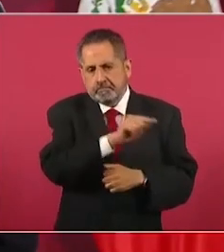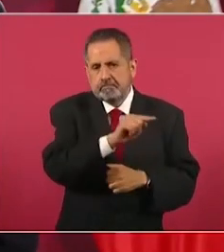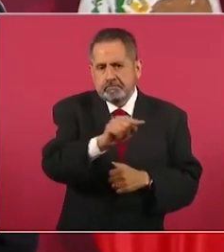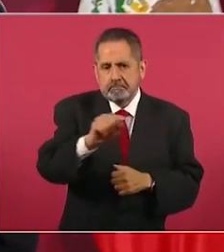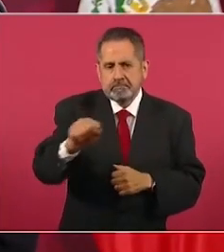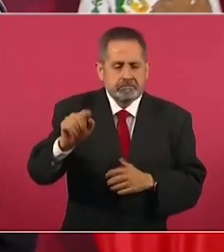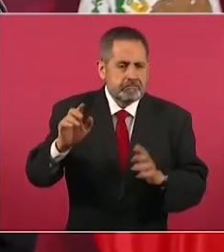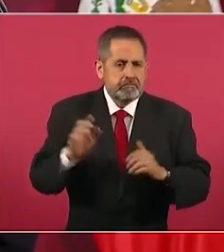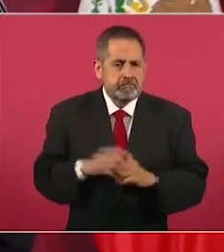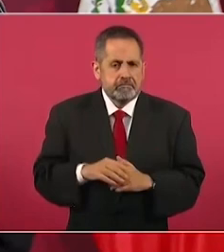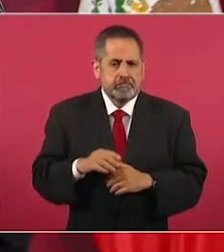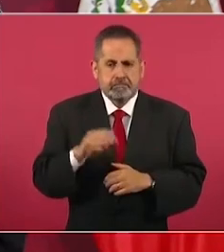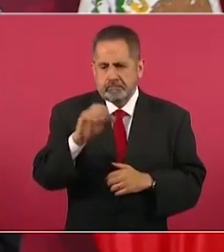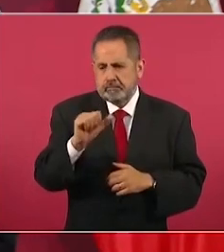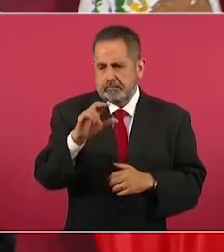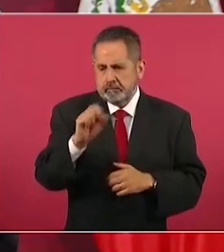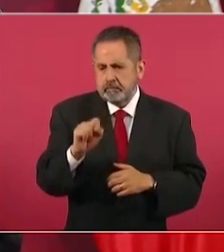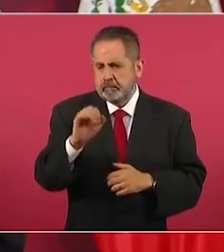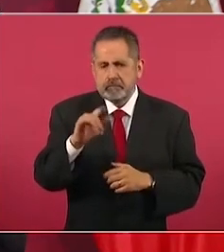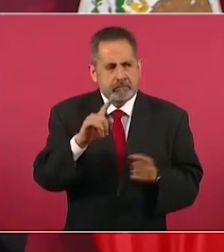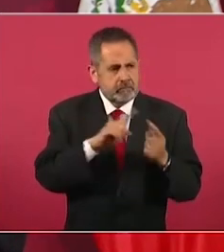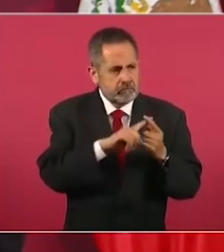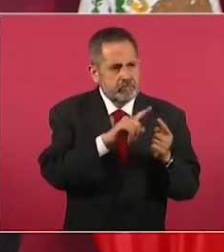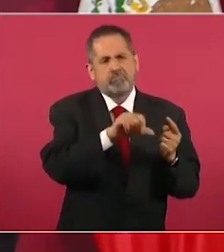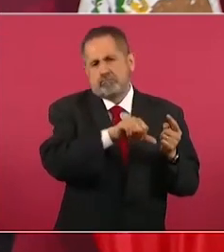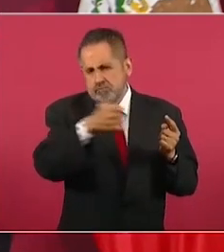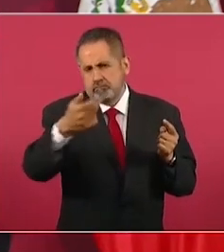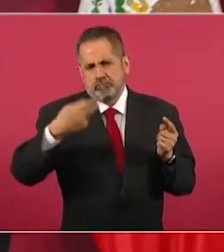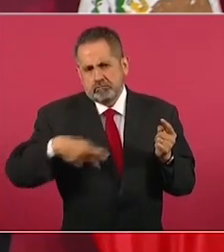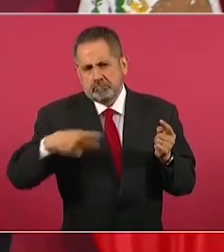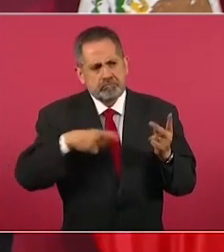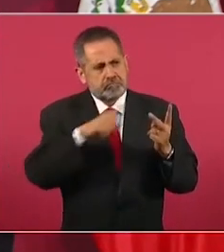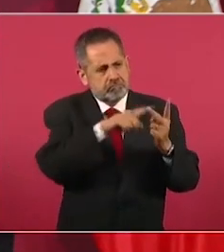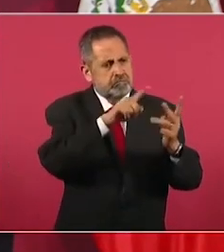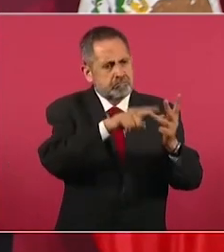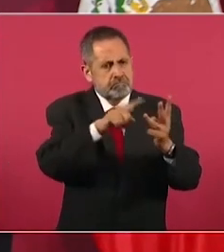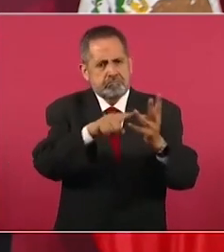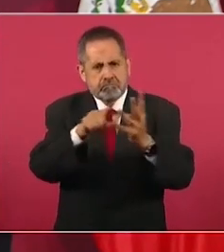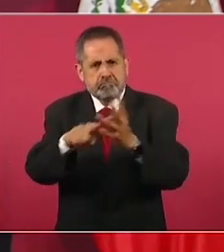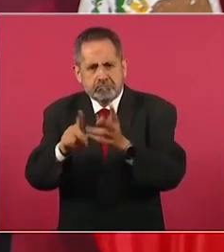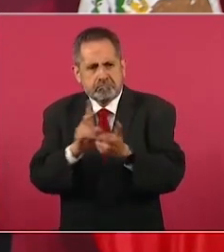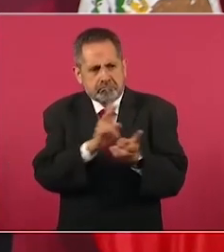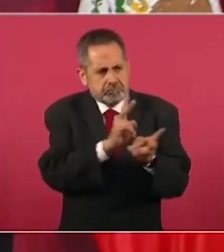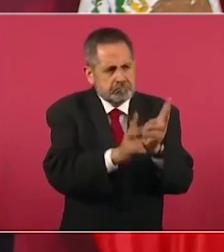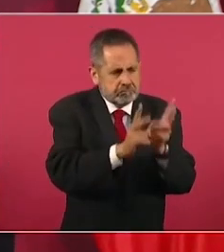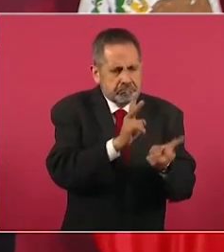con Carlos Slim y con otros empresarios de México